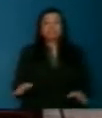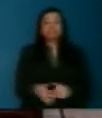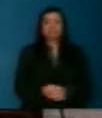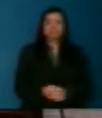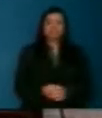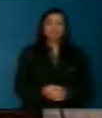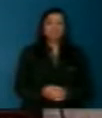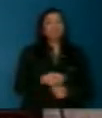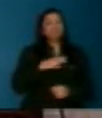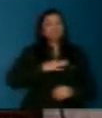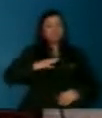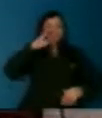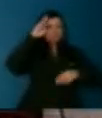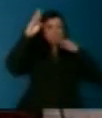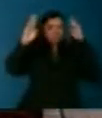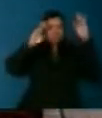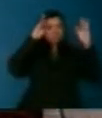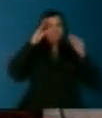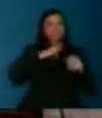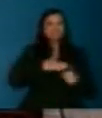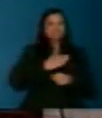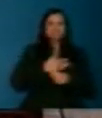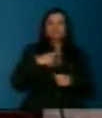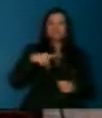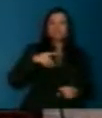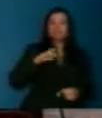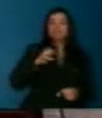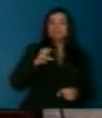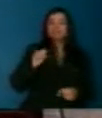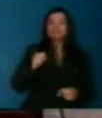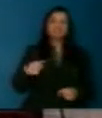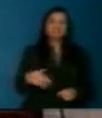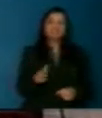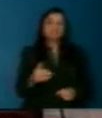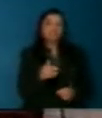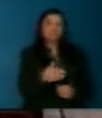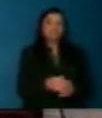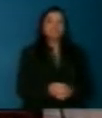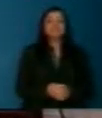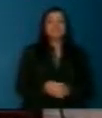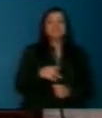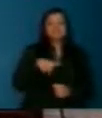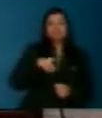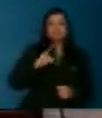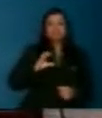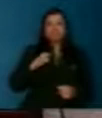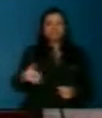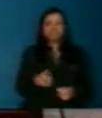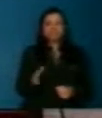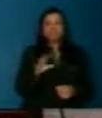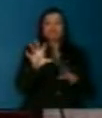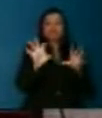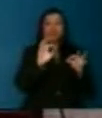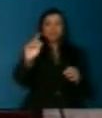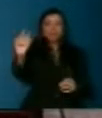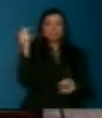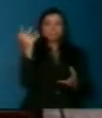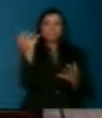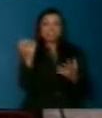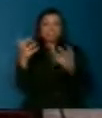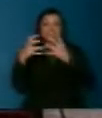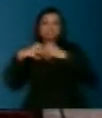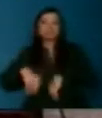Vaya un saludo del Partido Demócrata Cristiano, PDC, que algunos pretendieron destruir,